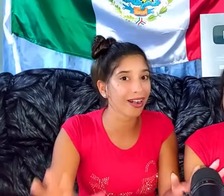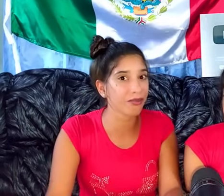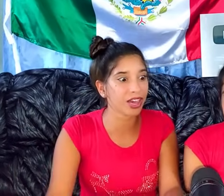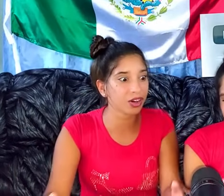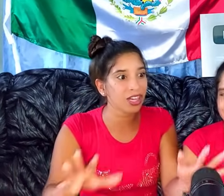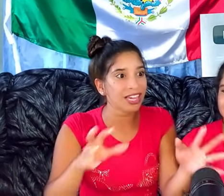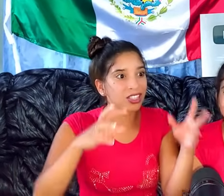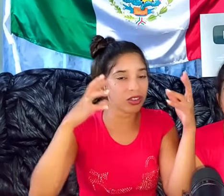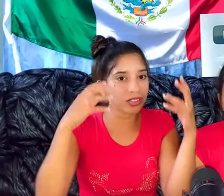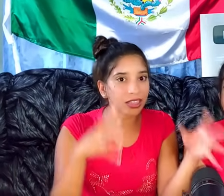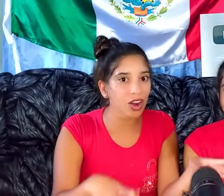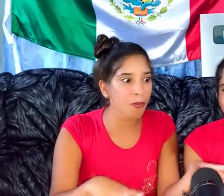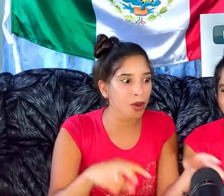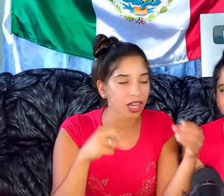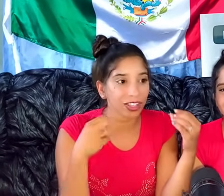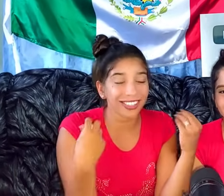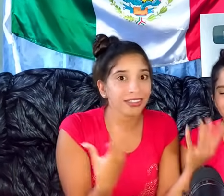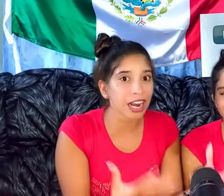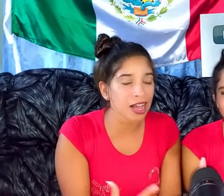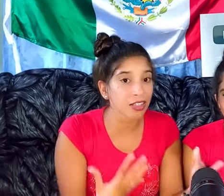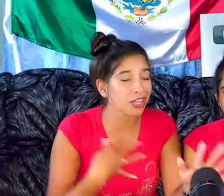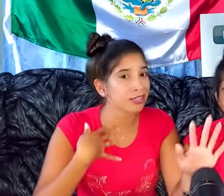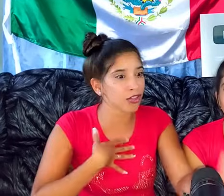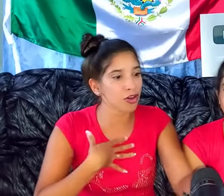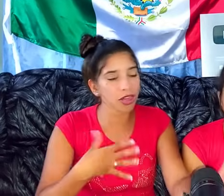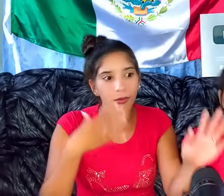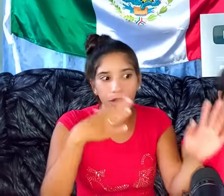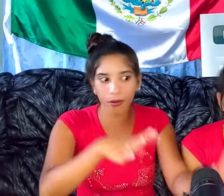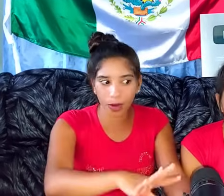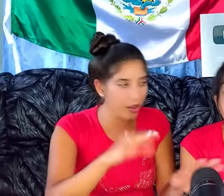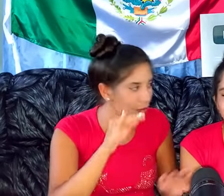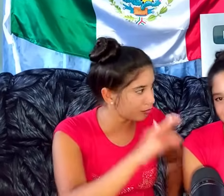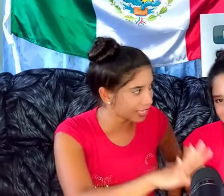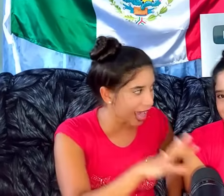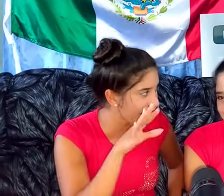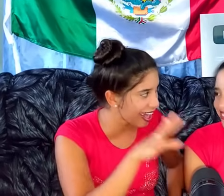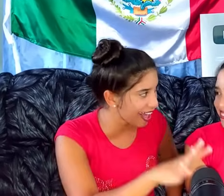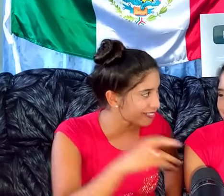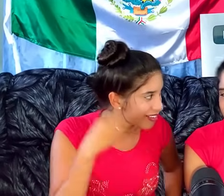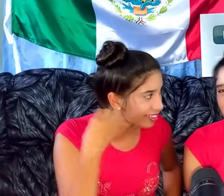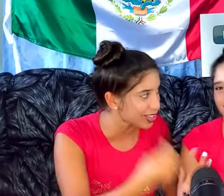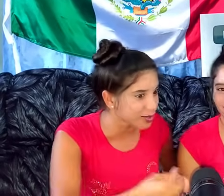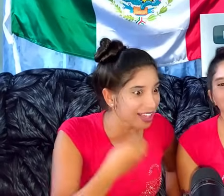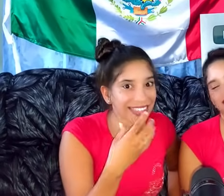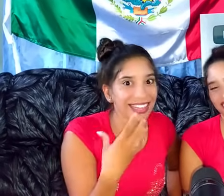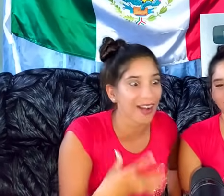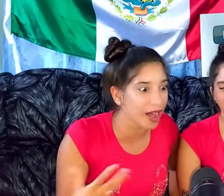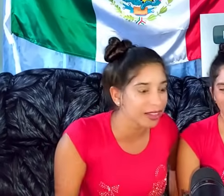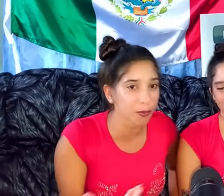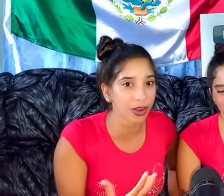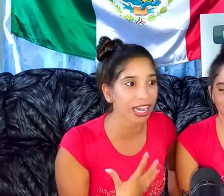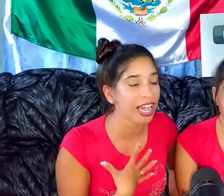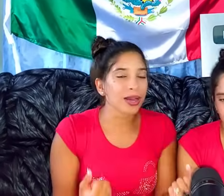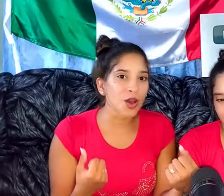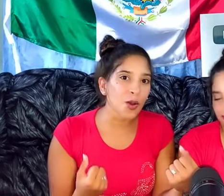que cogerle miedo. Son tantos los proyectos, tantas las acciones que yo digo, pero bueno, ya, ¿cuántos ¿hasta más? ¿Hasta